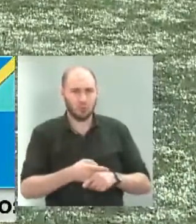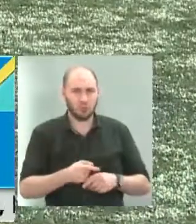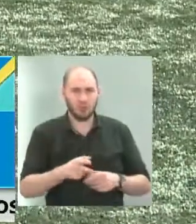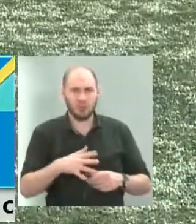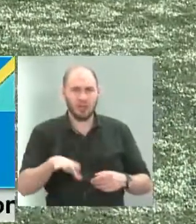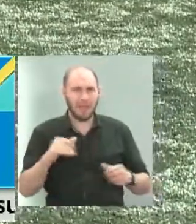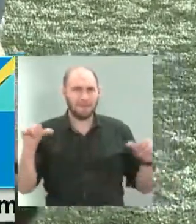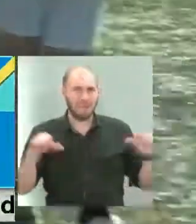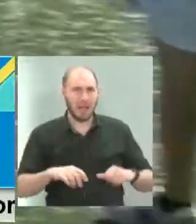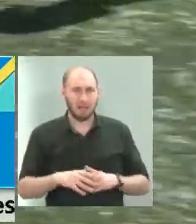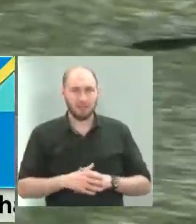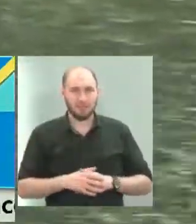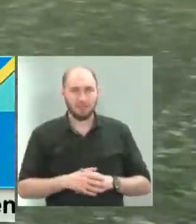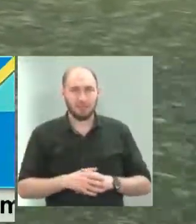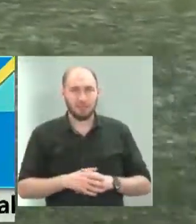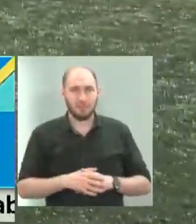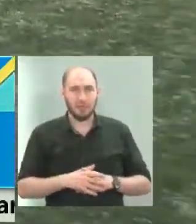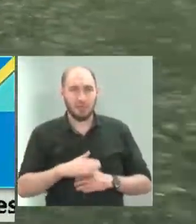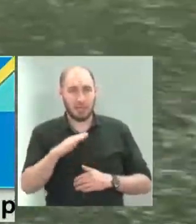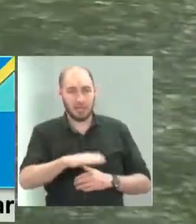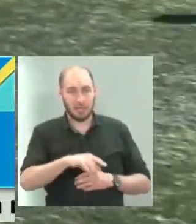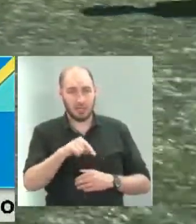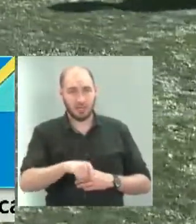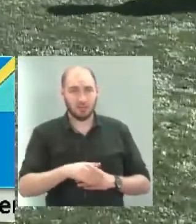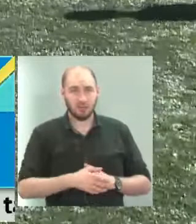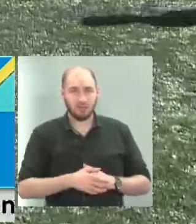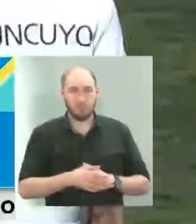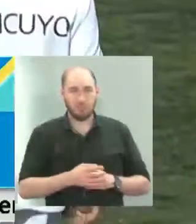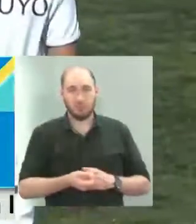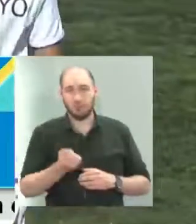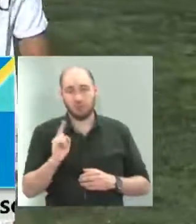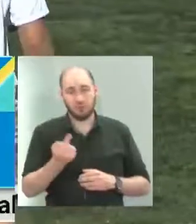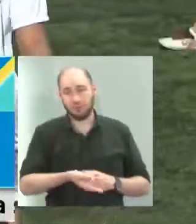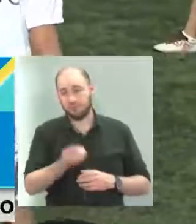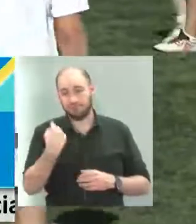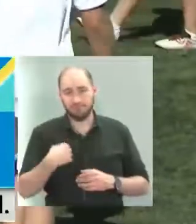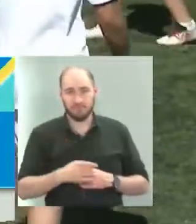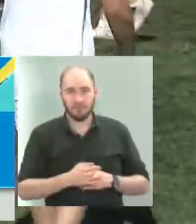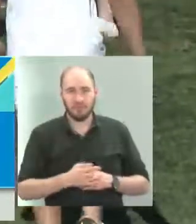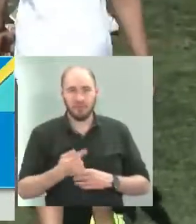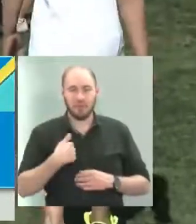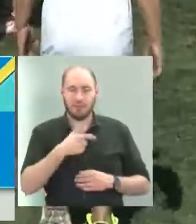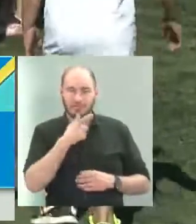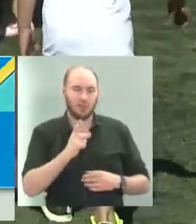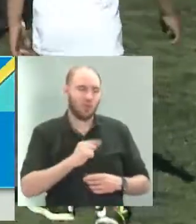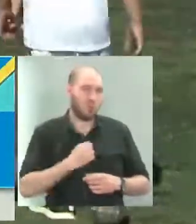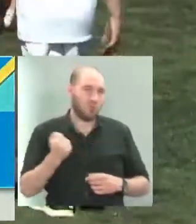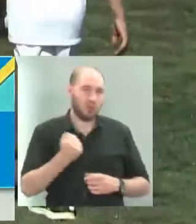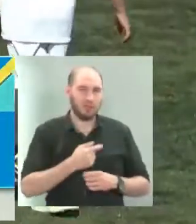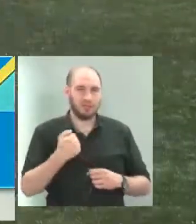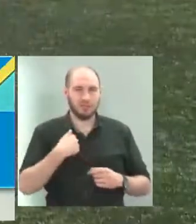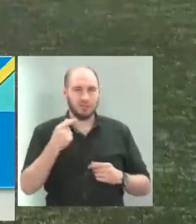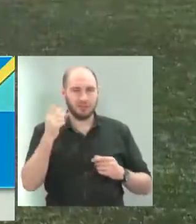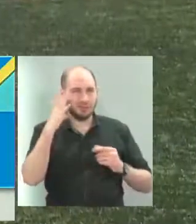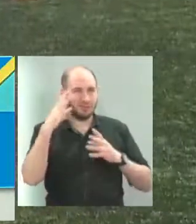clima hostil, que el mismo chico volvió solito. Por supuesto, para mí era un puñal, ¿sabes qué? Yo tengo la cabeza